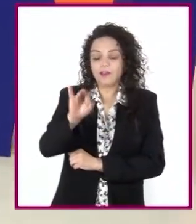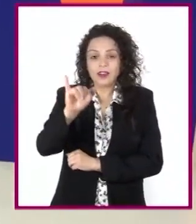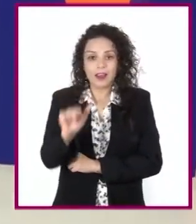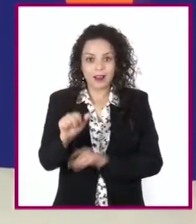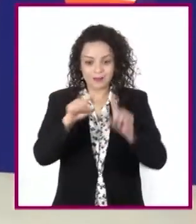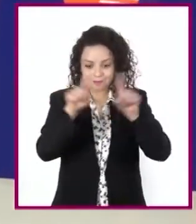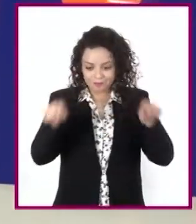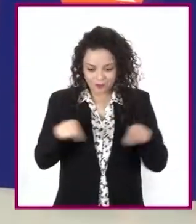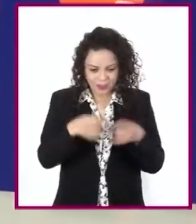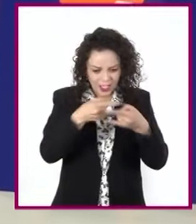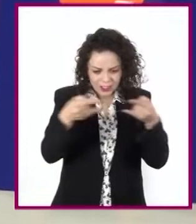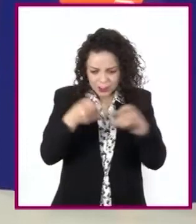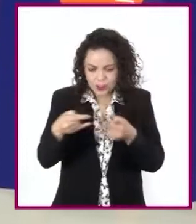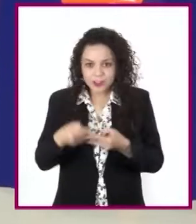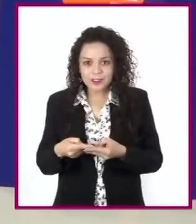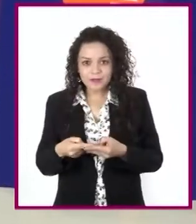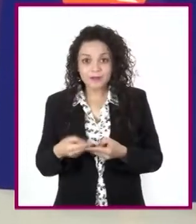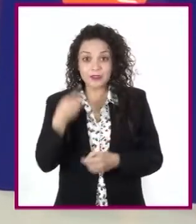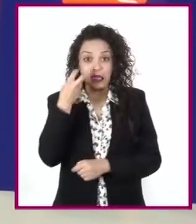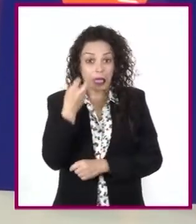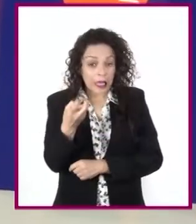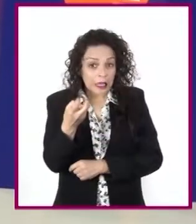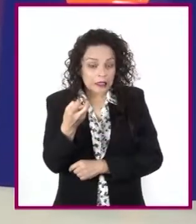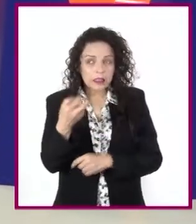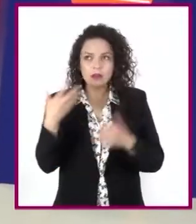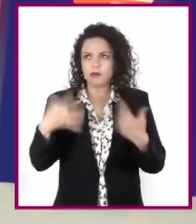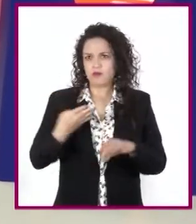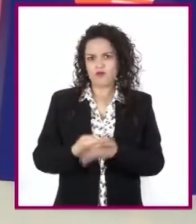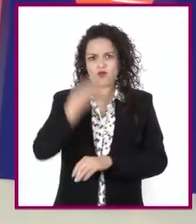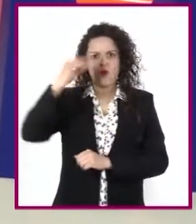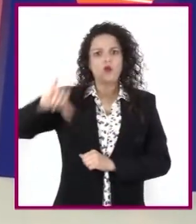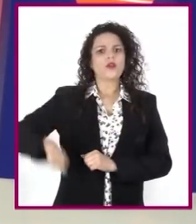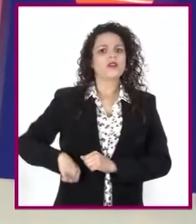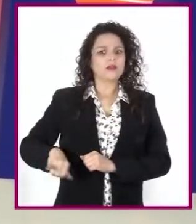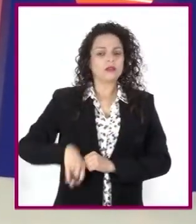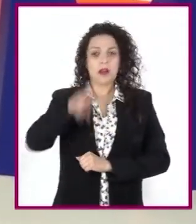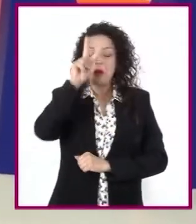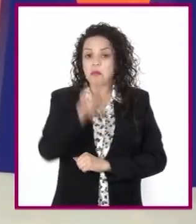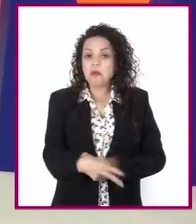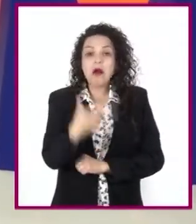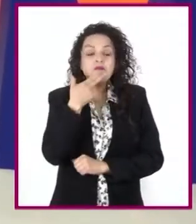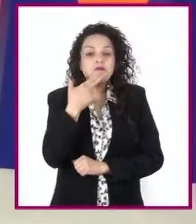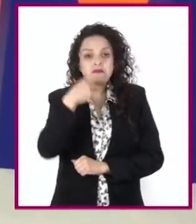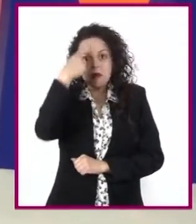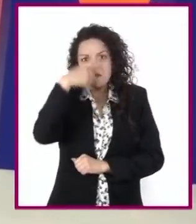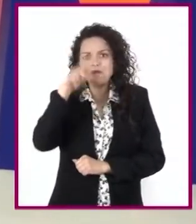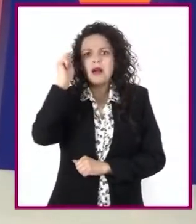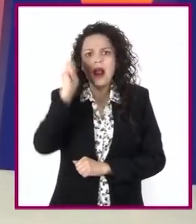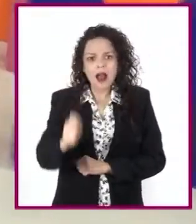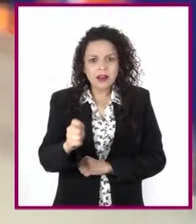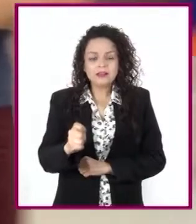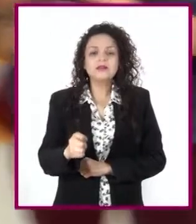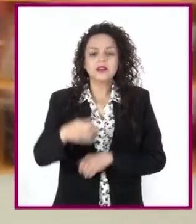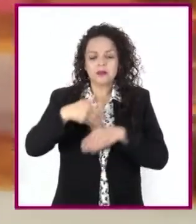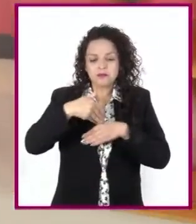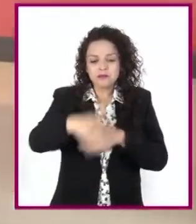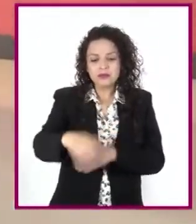Maestra, ese es un contenido muy interesante, ya que le será de suma utilidad a lo largo de su vida académica.